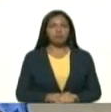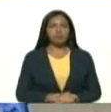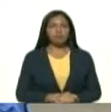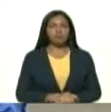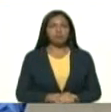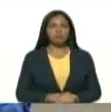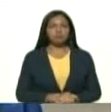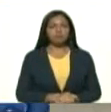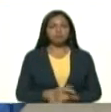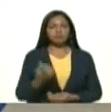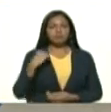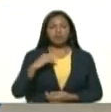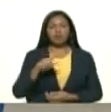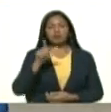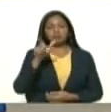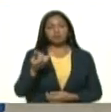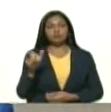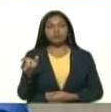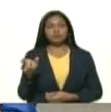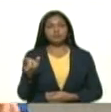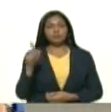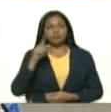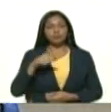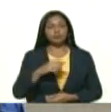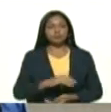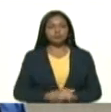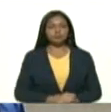Que tengo los datos.